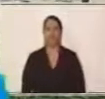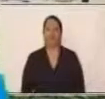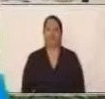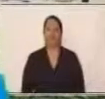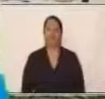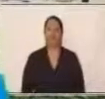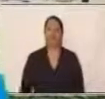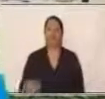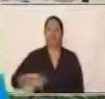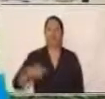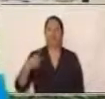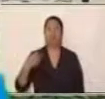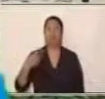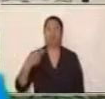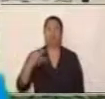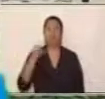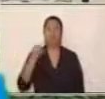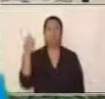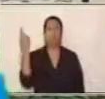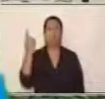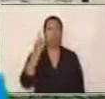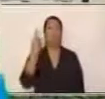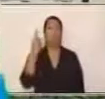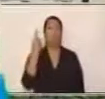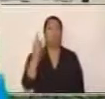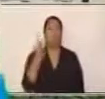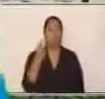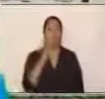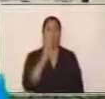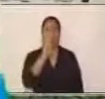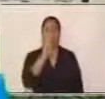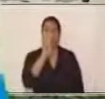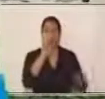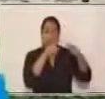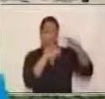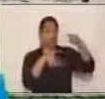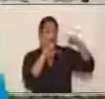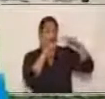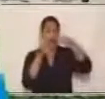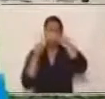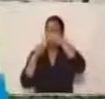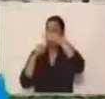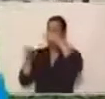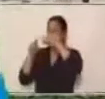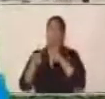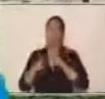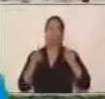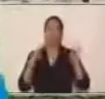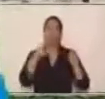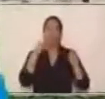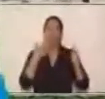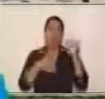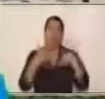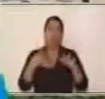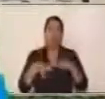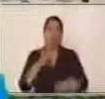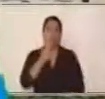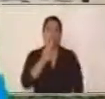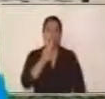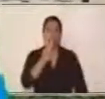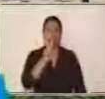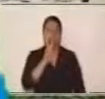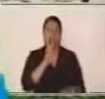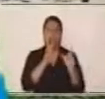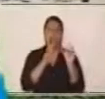Y muy importante tener 2 círculos de distinto color para realizar esta actividad. Ya que tenemos círculos